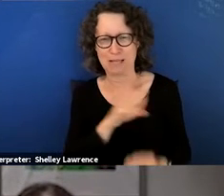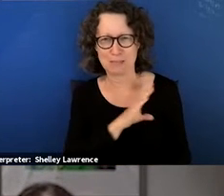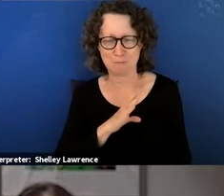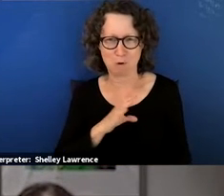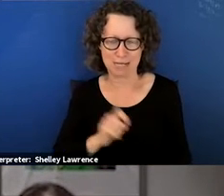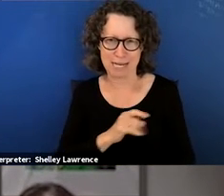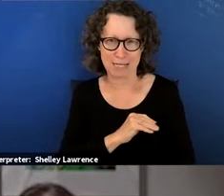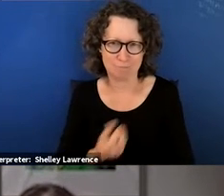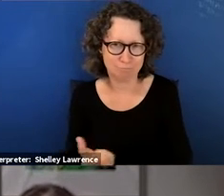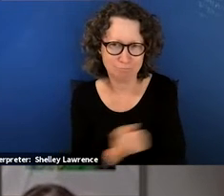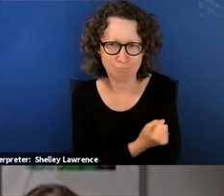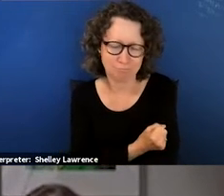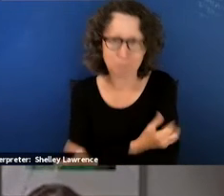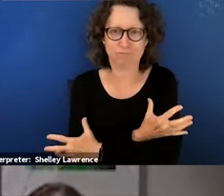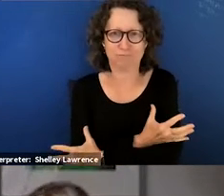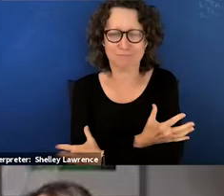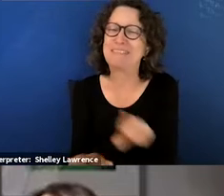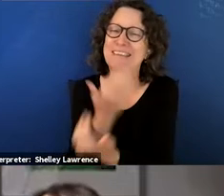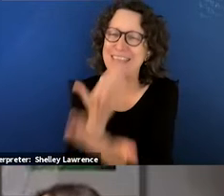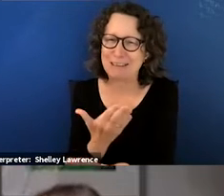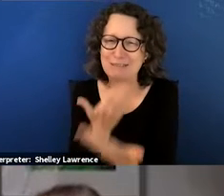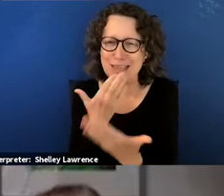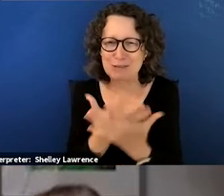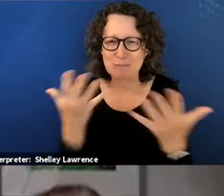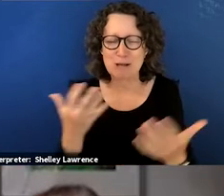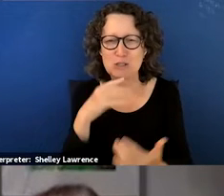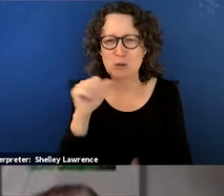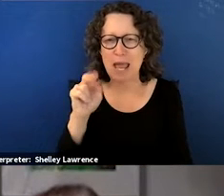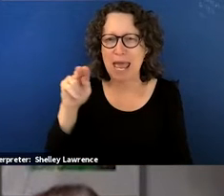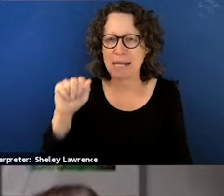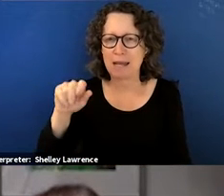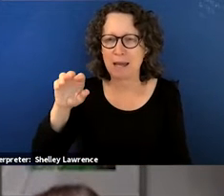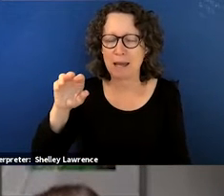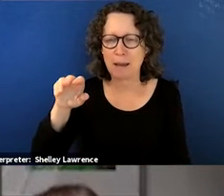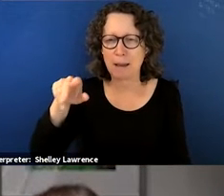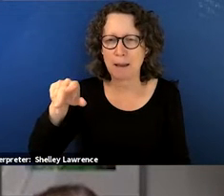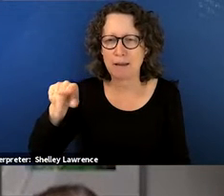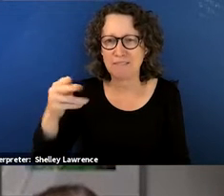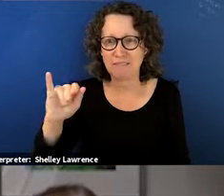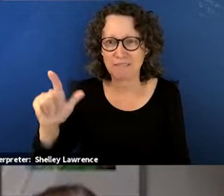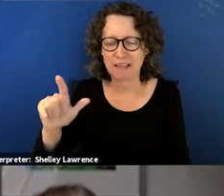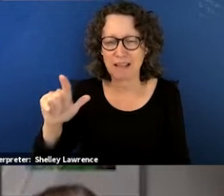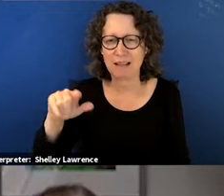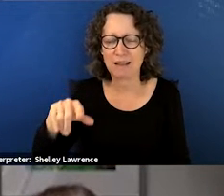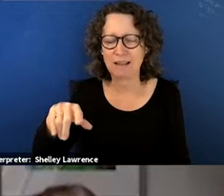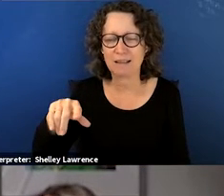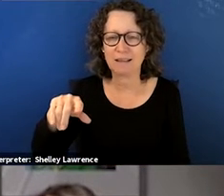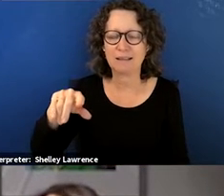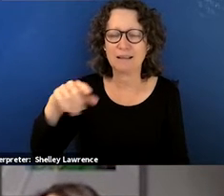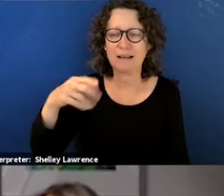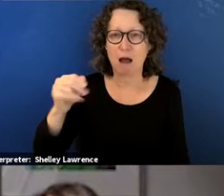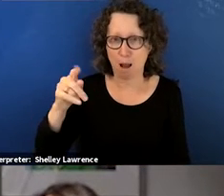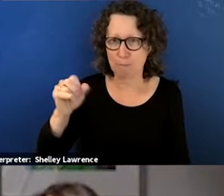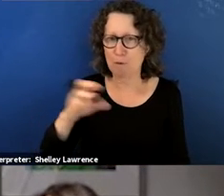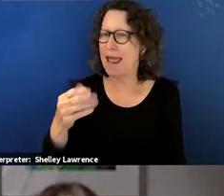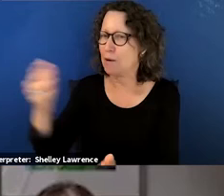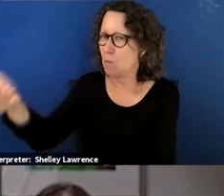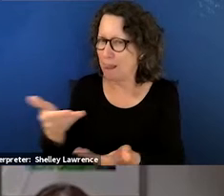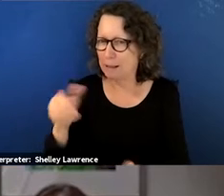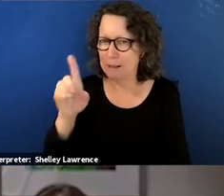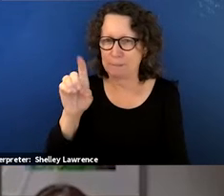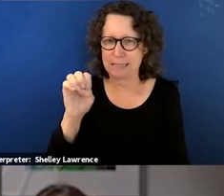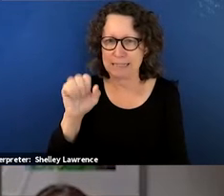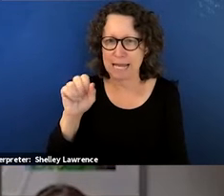y yo creo que eso era lo que necesitaba el consejo. Y gracias a Anna Pilhofer. Y bienvenido Desmond